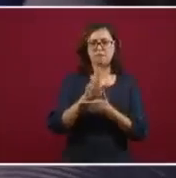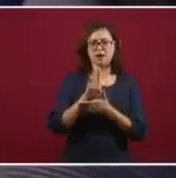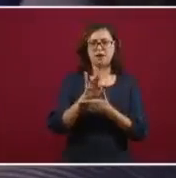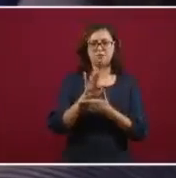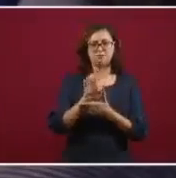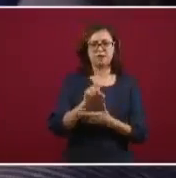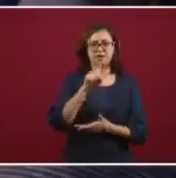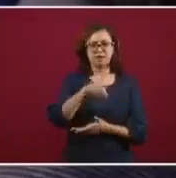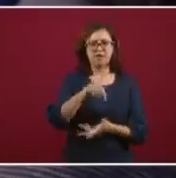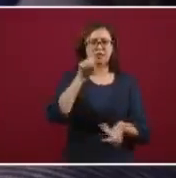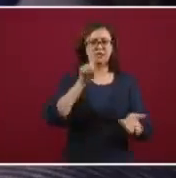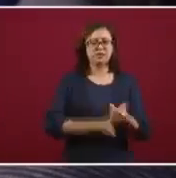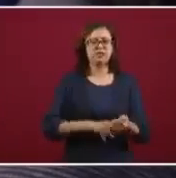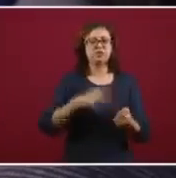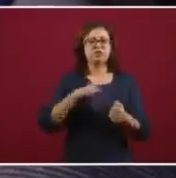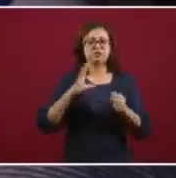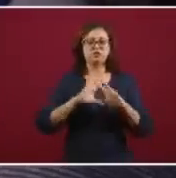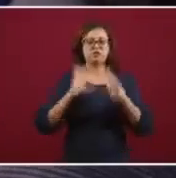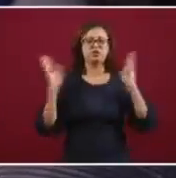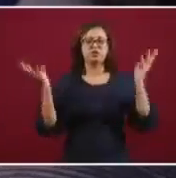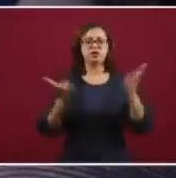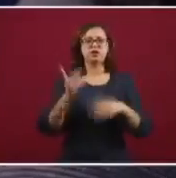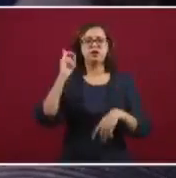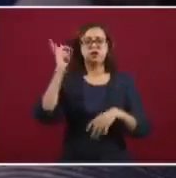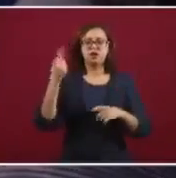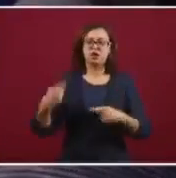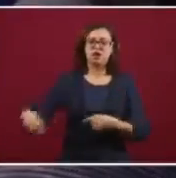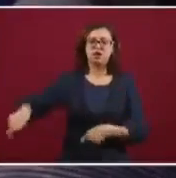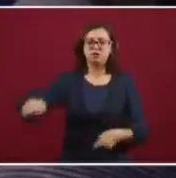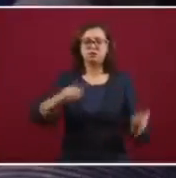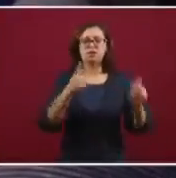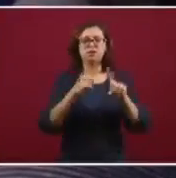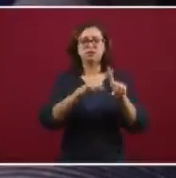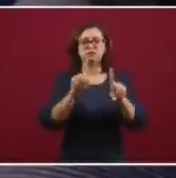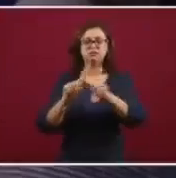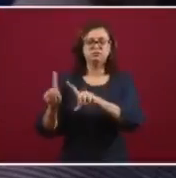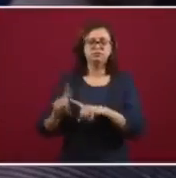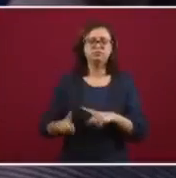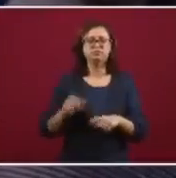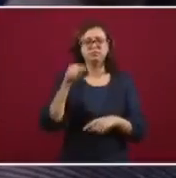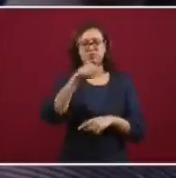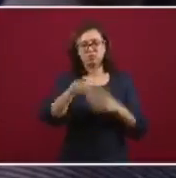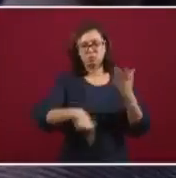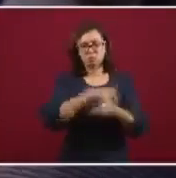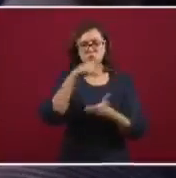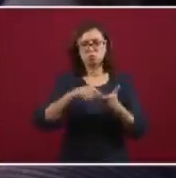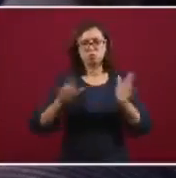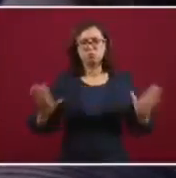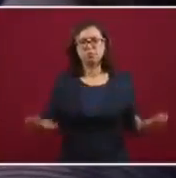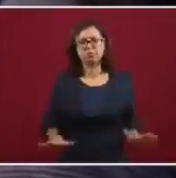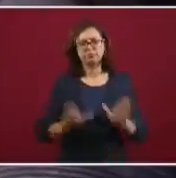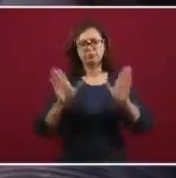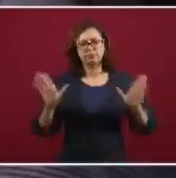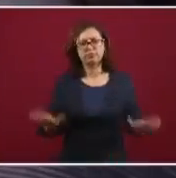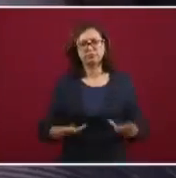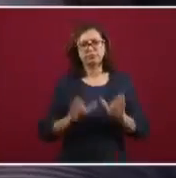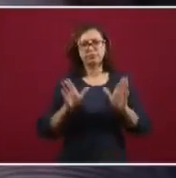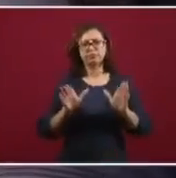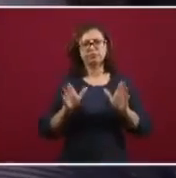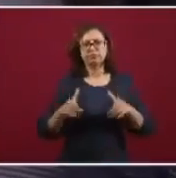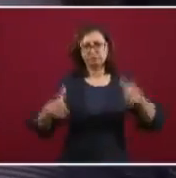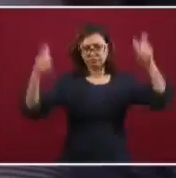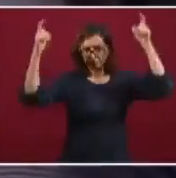cuenta con un lienzo charro. ¿Se aprovechará este espacio, como lo comentó ayer la alcaldesa, para fomentar como